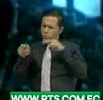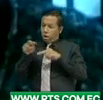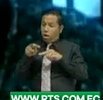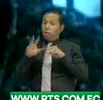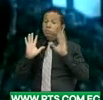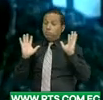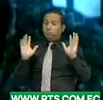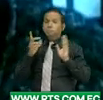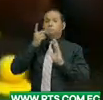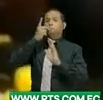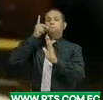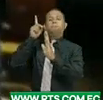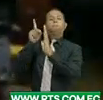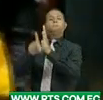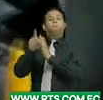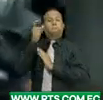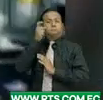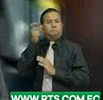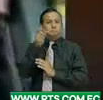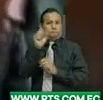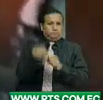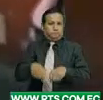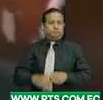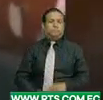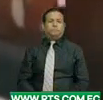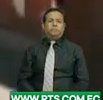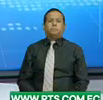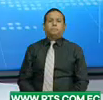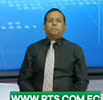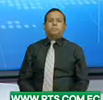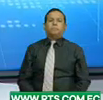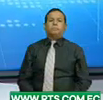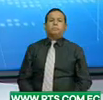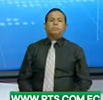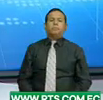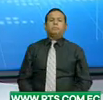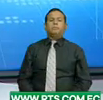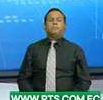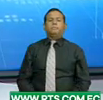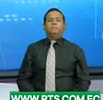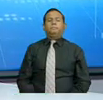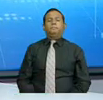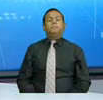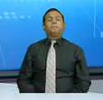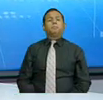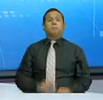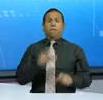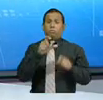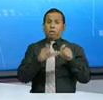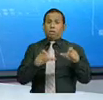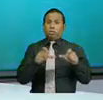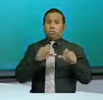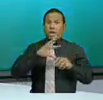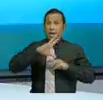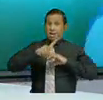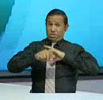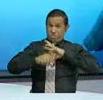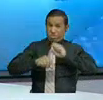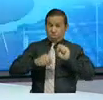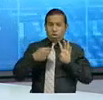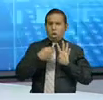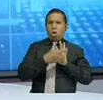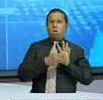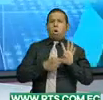denuncia ante la fiscalía. Informó Marilyn Carmillo. Además, delincuentes que estaban vestidos como agentes de